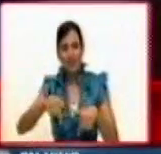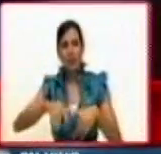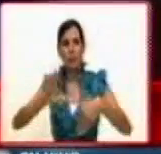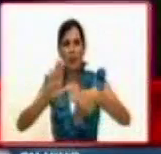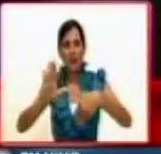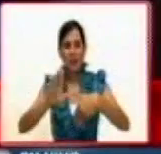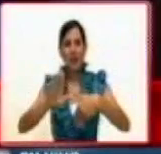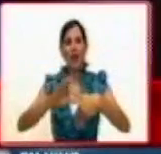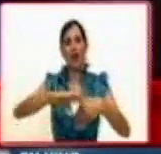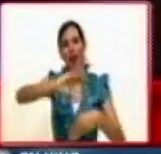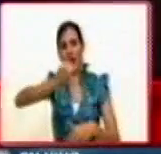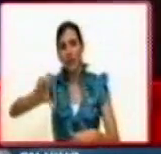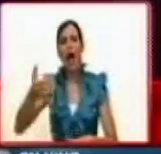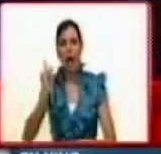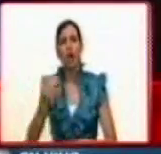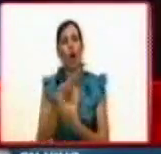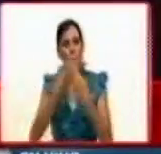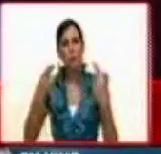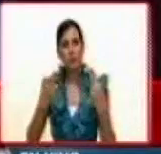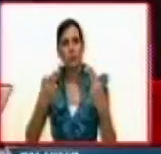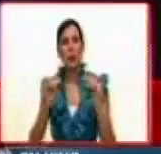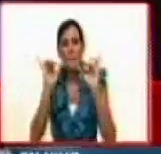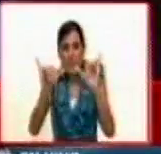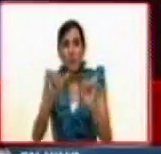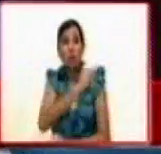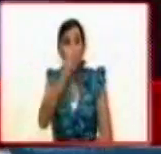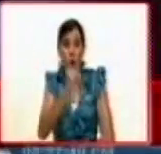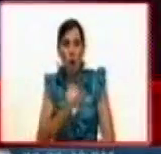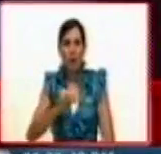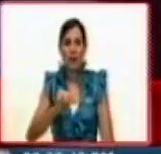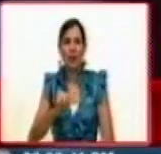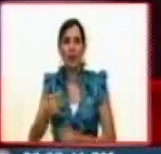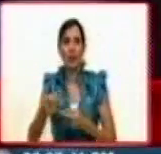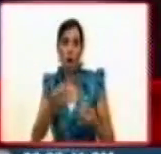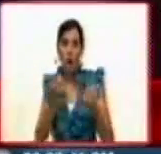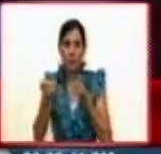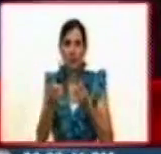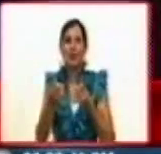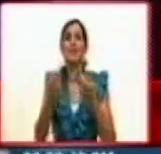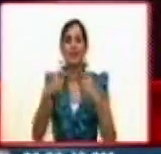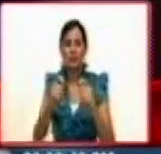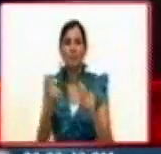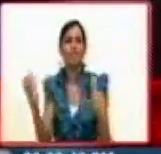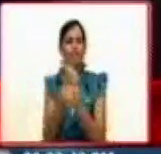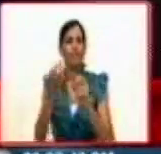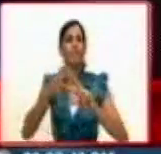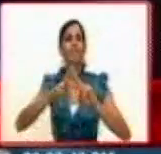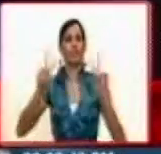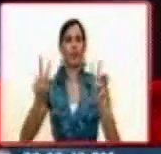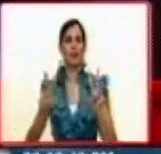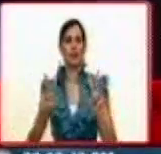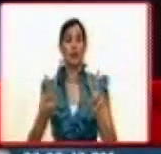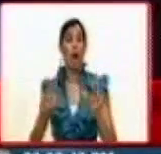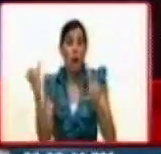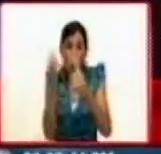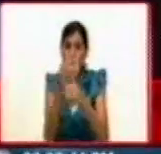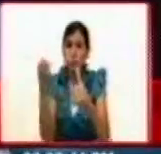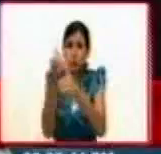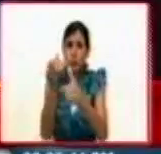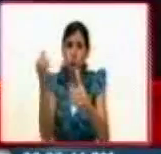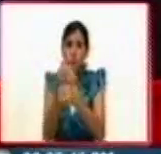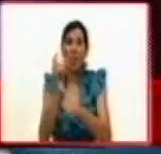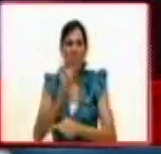Caribe y un compromiso de que esa misma zona avance hacia ser una zona de paz. Estos son logros que debemos